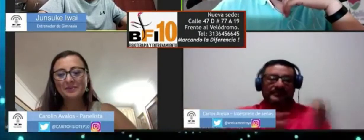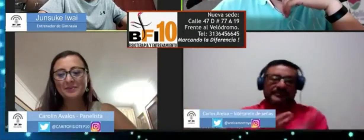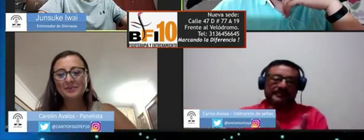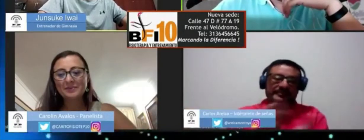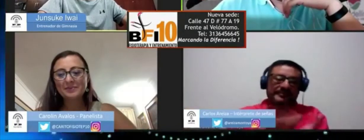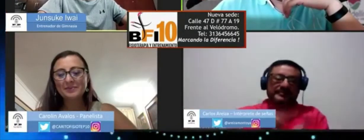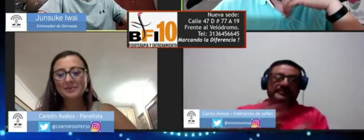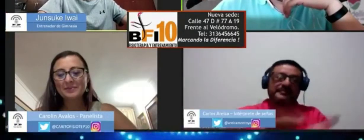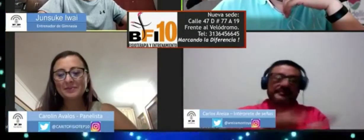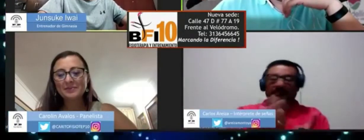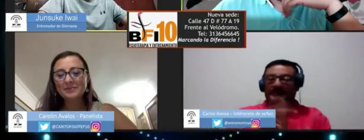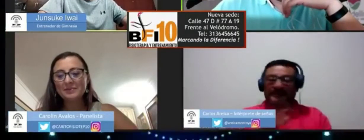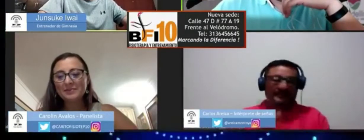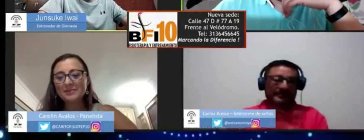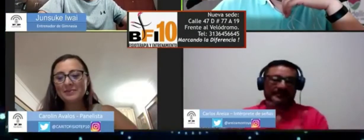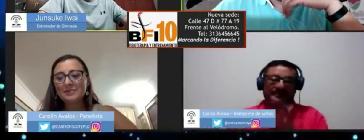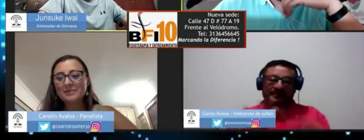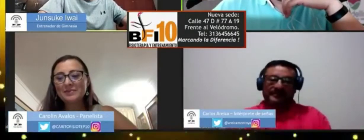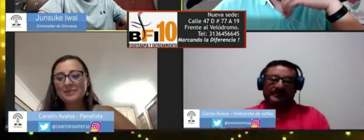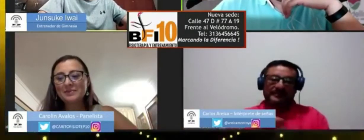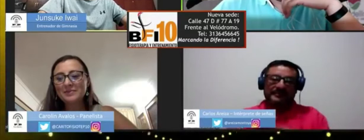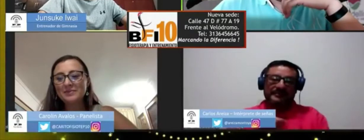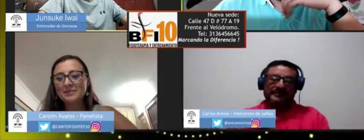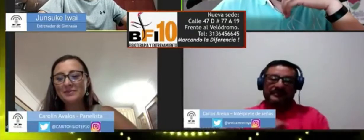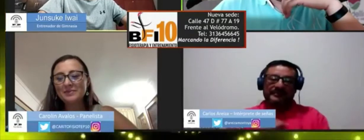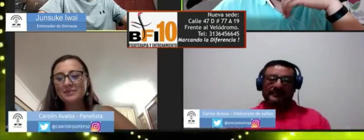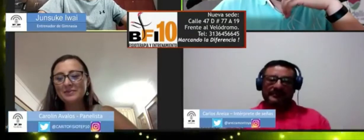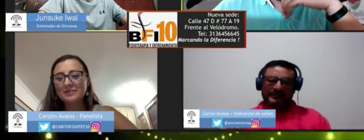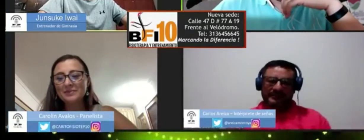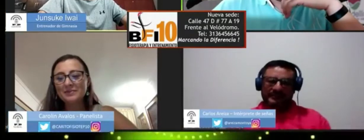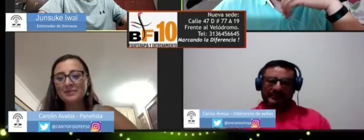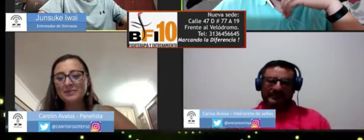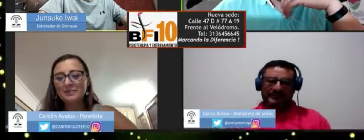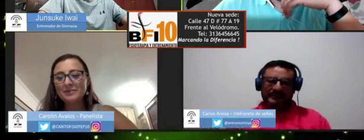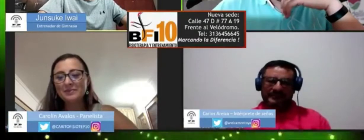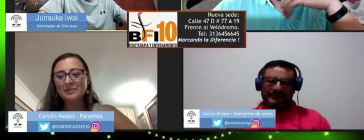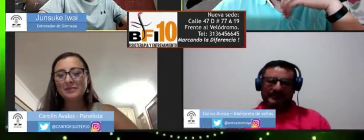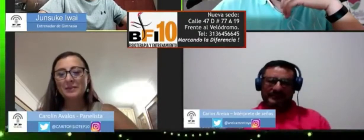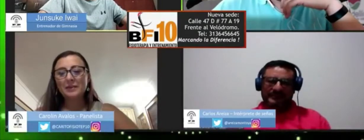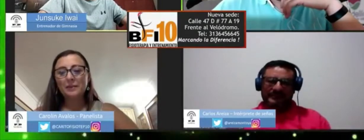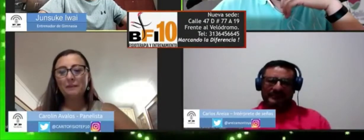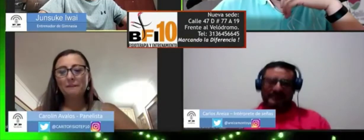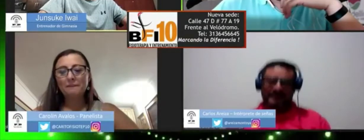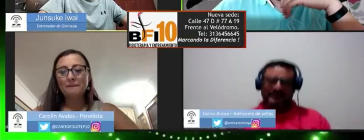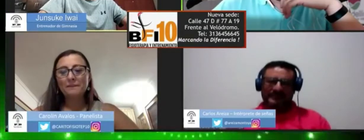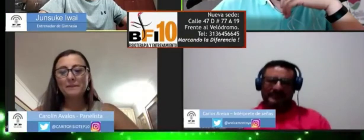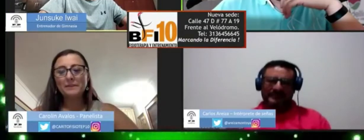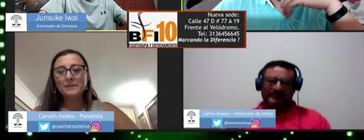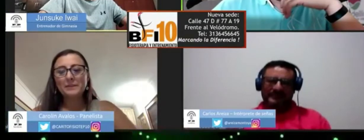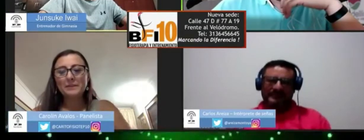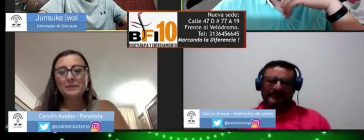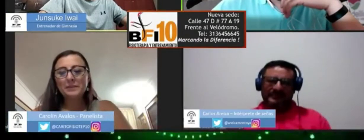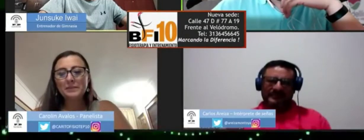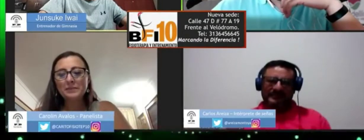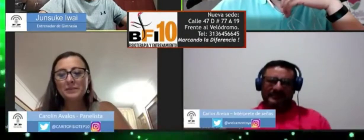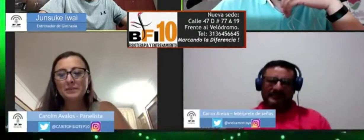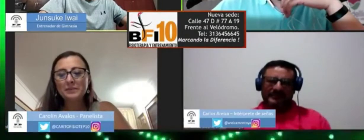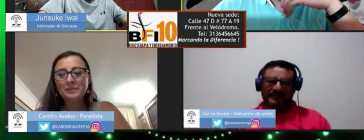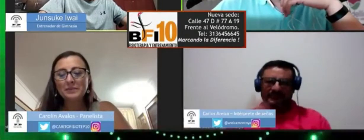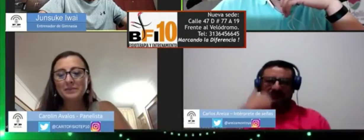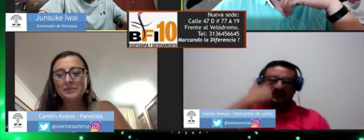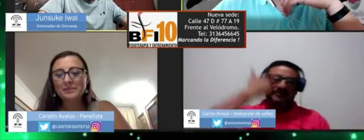queda entrenando. Y termina con los gimnastas